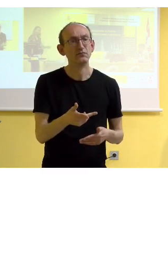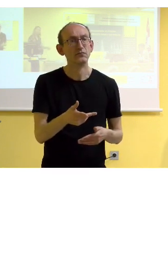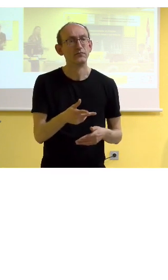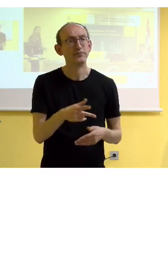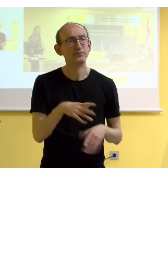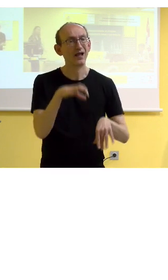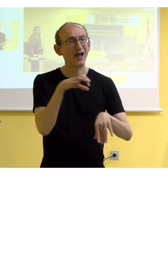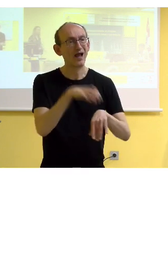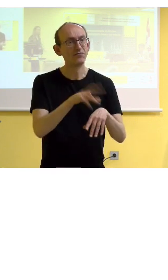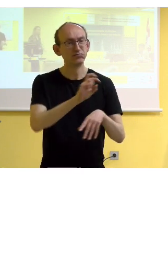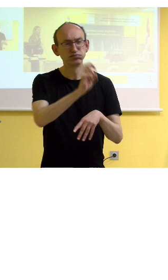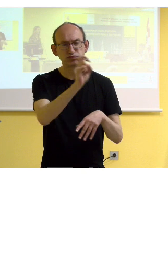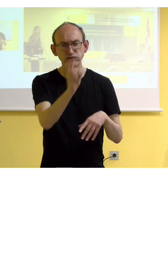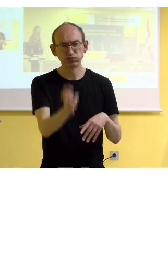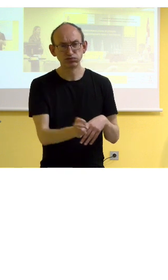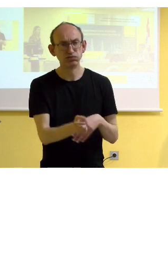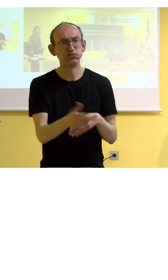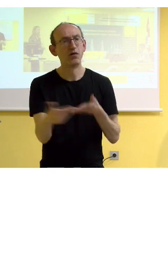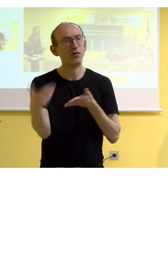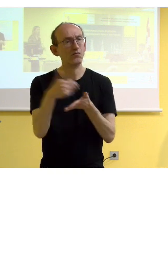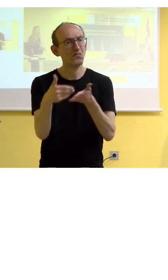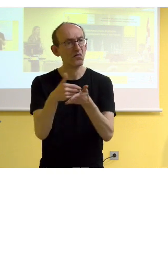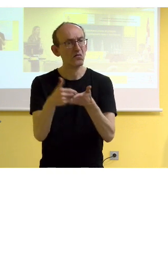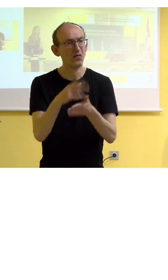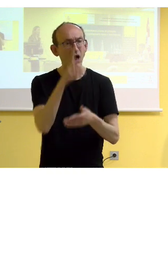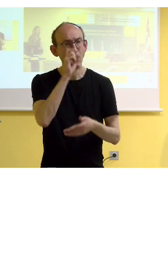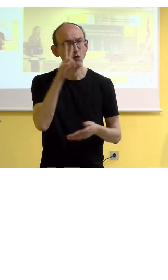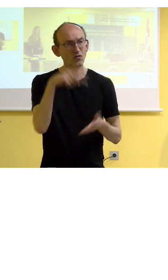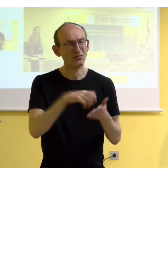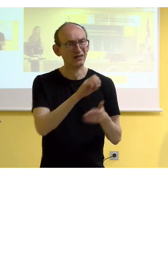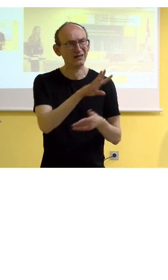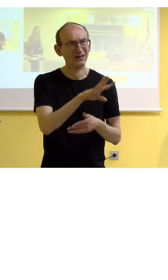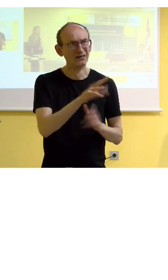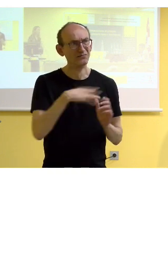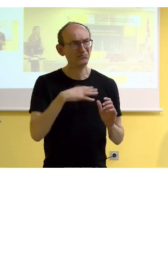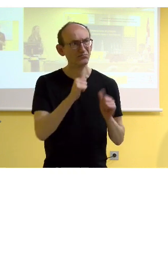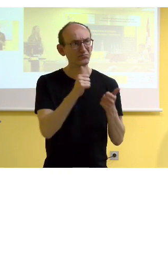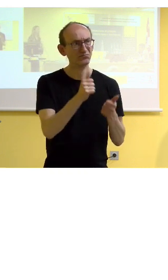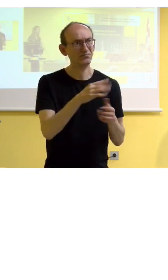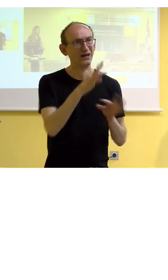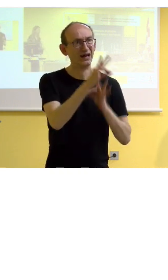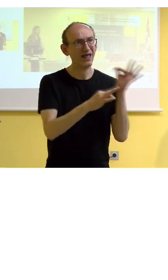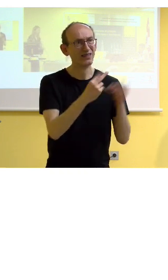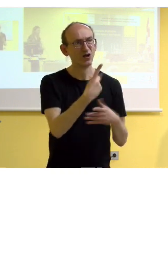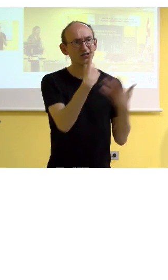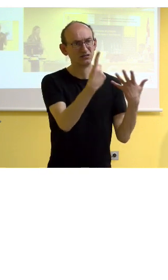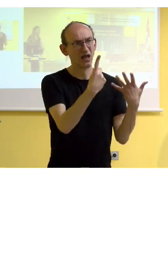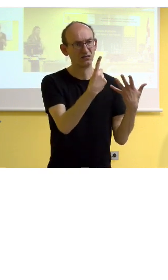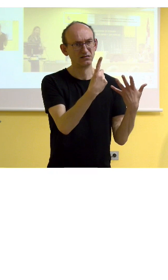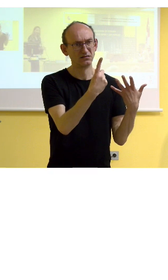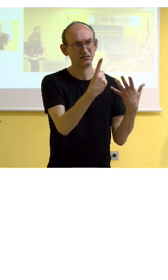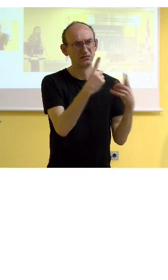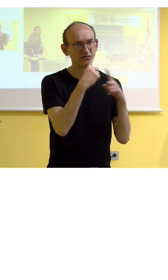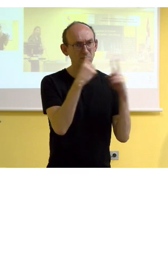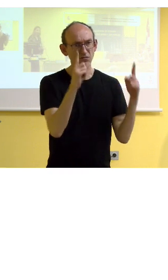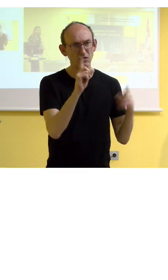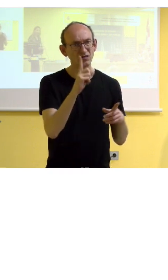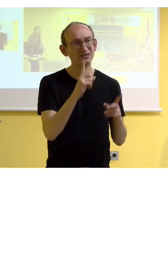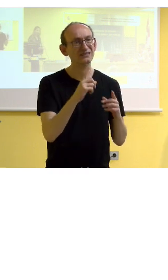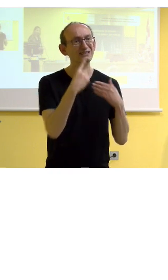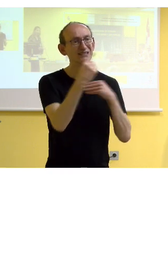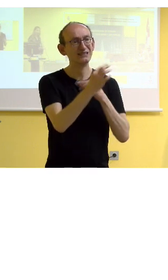múltiples enfermedades que tenemos, en el 2013 es que yo os contaré que empezamos con 6 ciclos ese año, 6 ciclos de